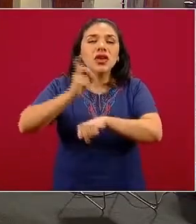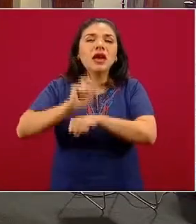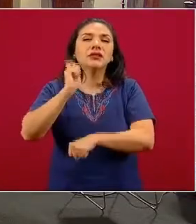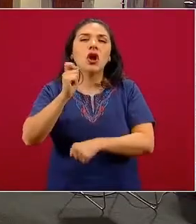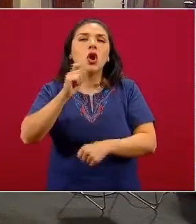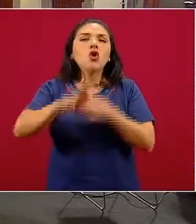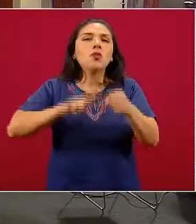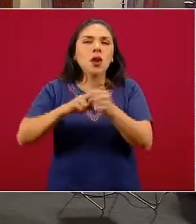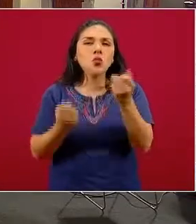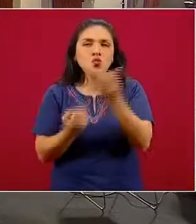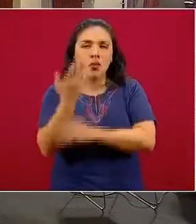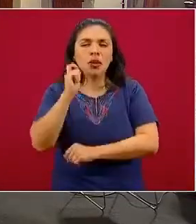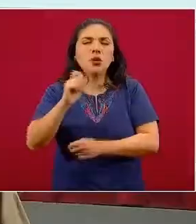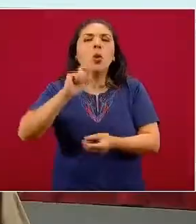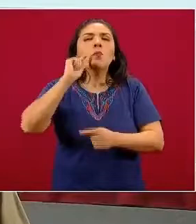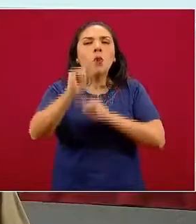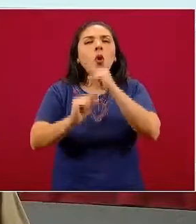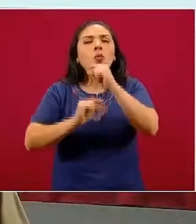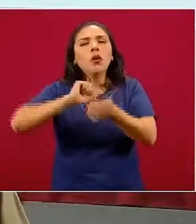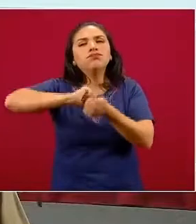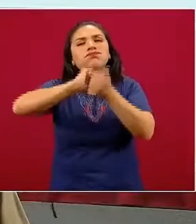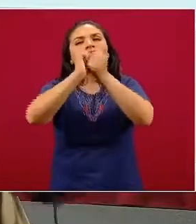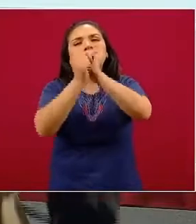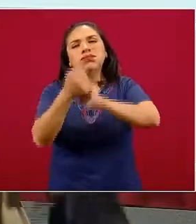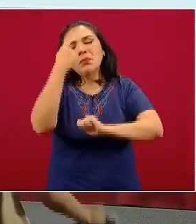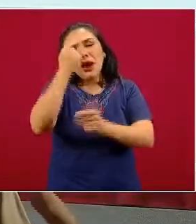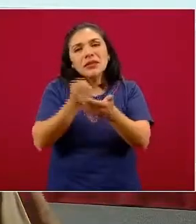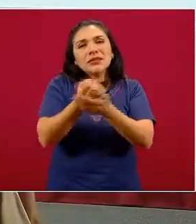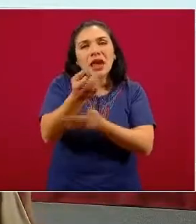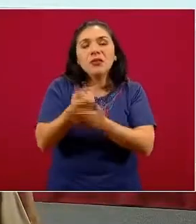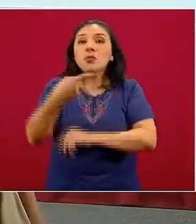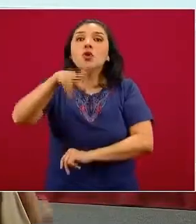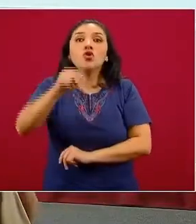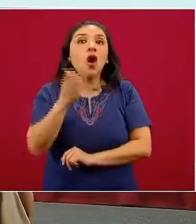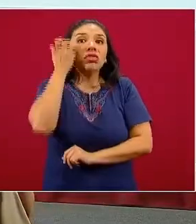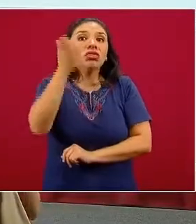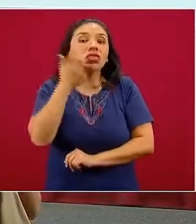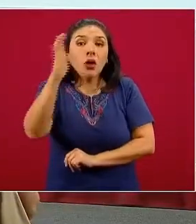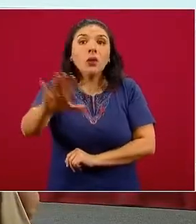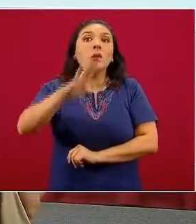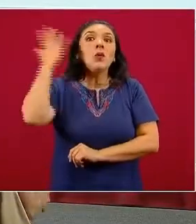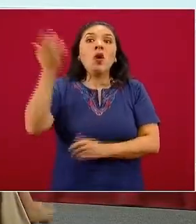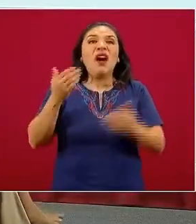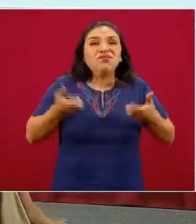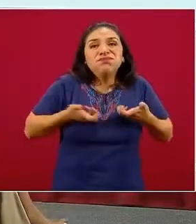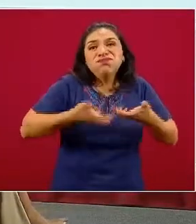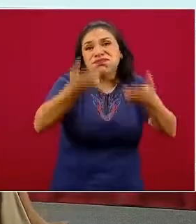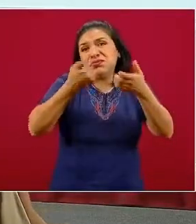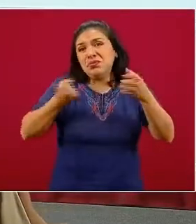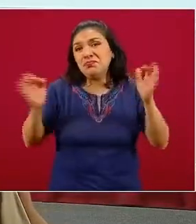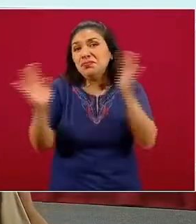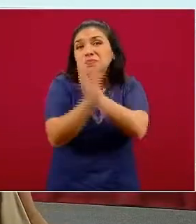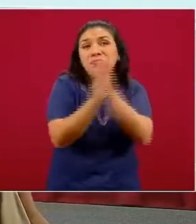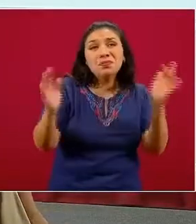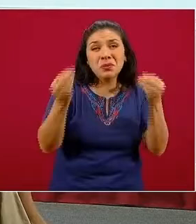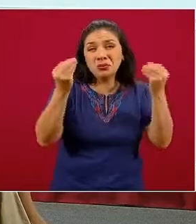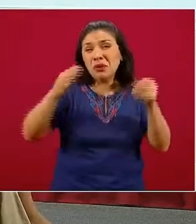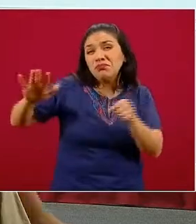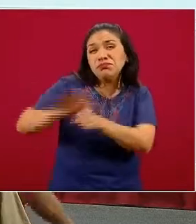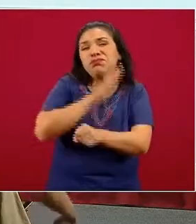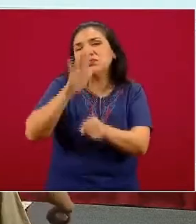de desconfinamiento, no hay que exceder la velocidad de ese desconfinamiento, hay que irlo haciendo de manera muy